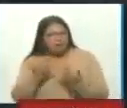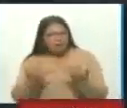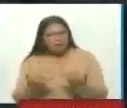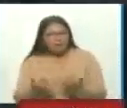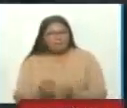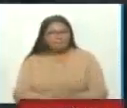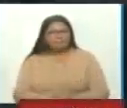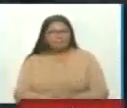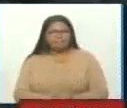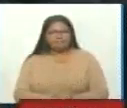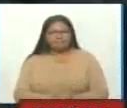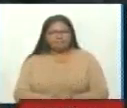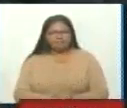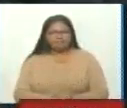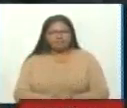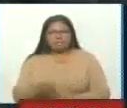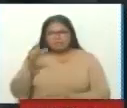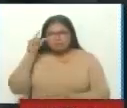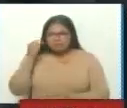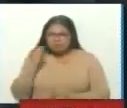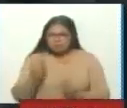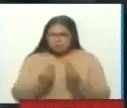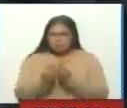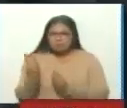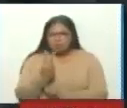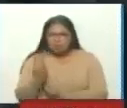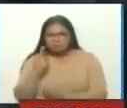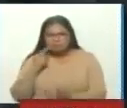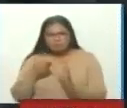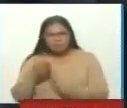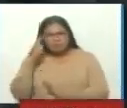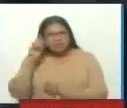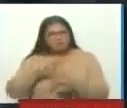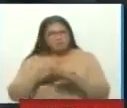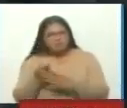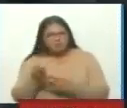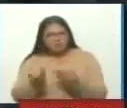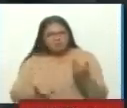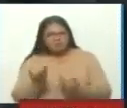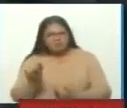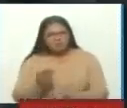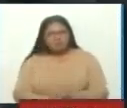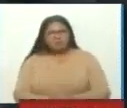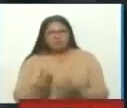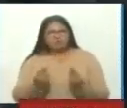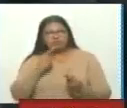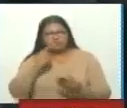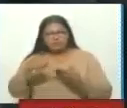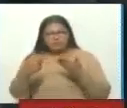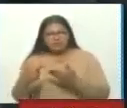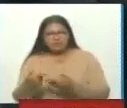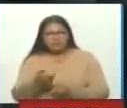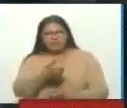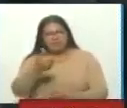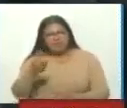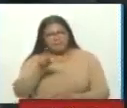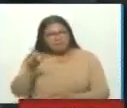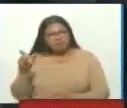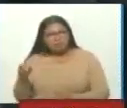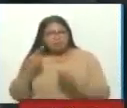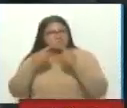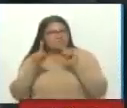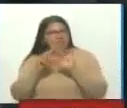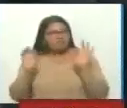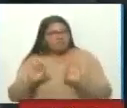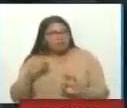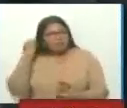además conversando y definiendo con quién conversamos estos días, porque quizás mucho se ha dicho, pero cada persona tiene un testimonio distinto a lo que